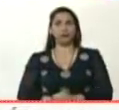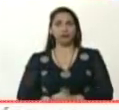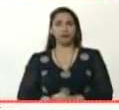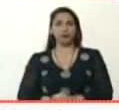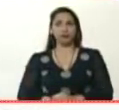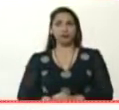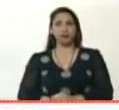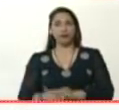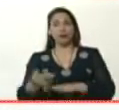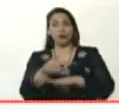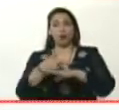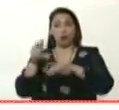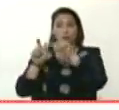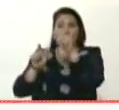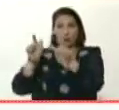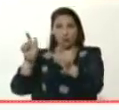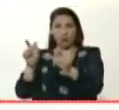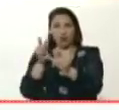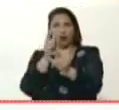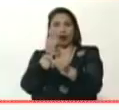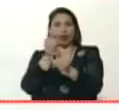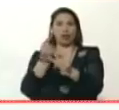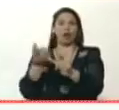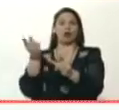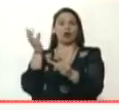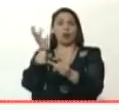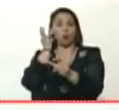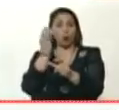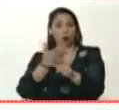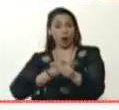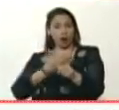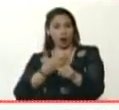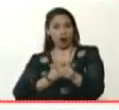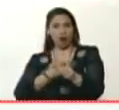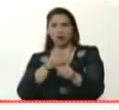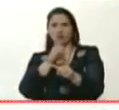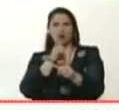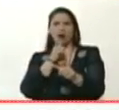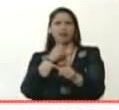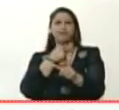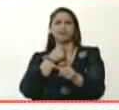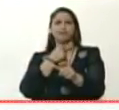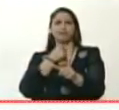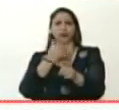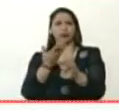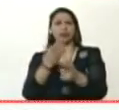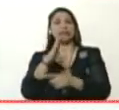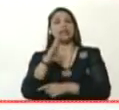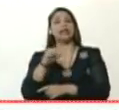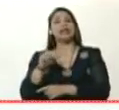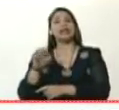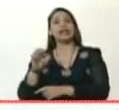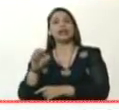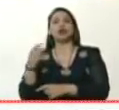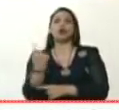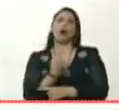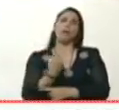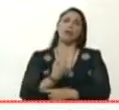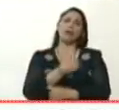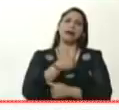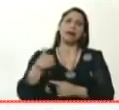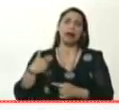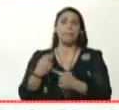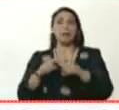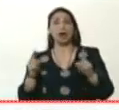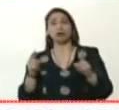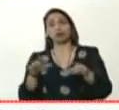Los gobernadores, alcaldes, a ellos no les gusta el CNE cuando pierden. Cuando ganan se quedan calladitos. Pero